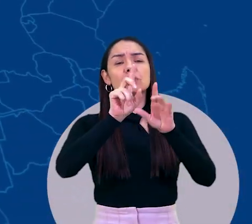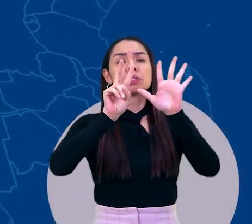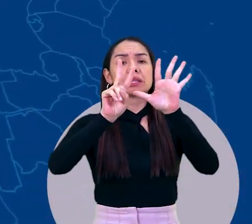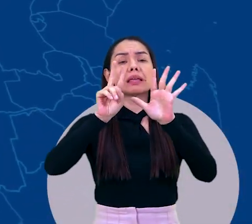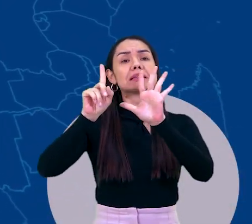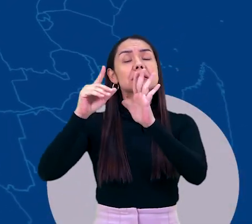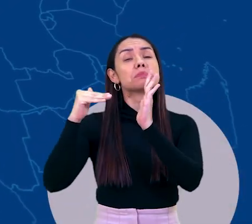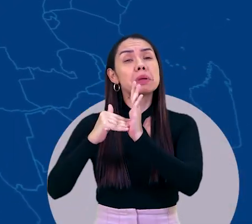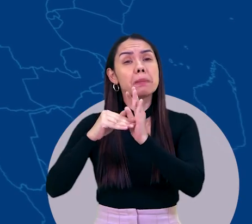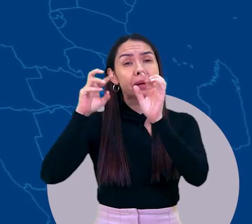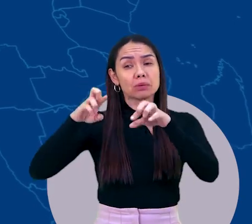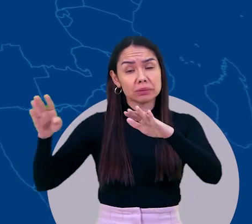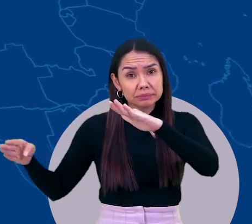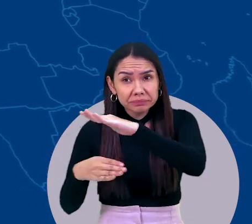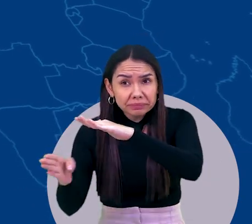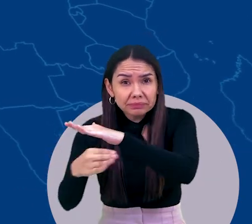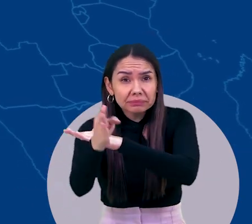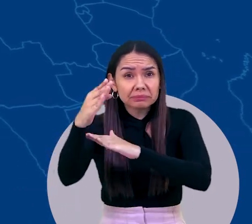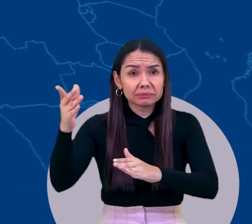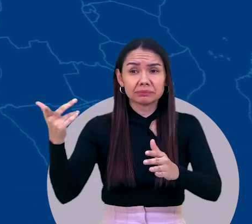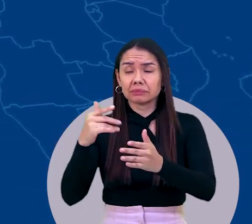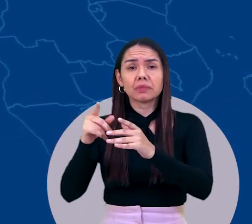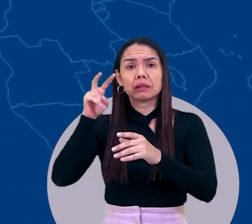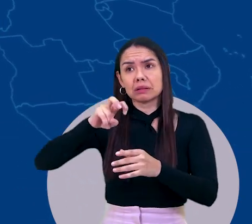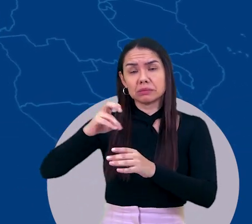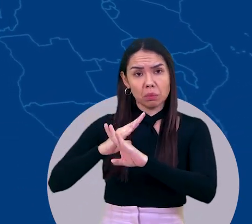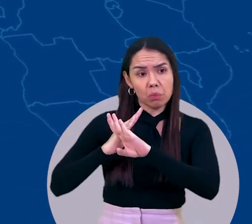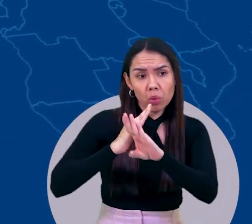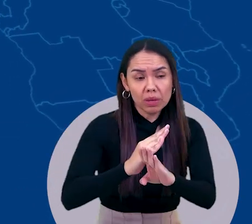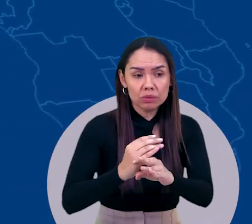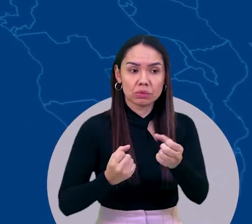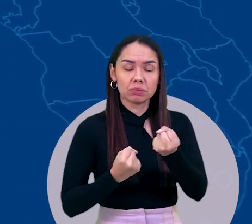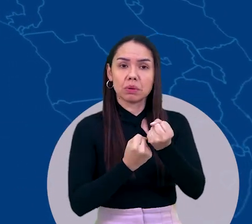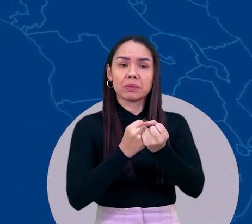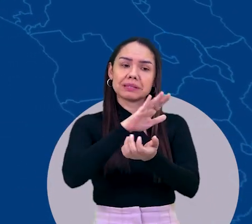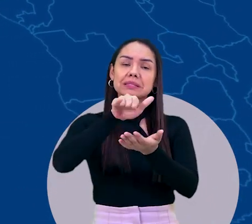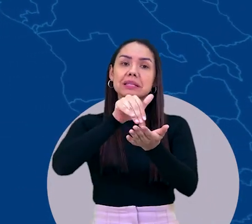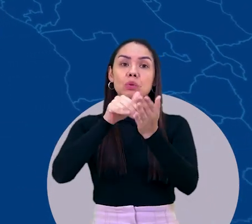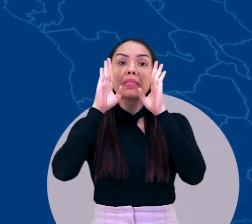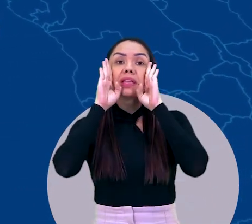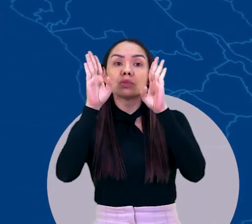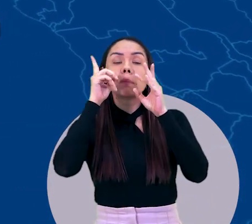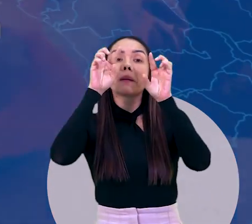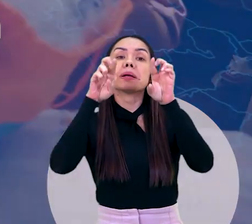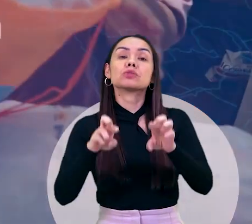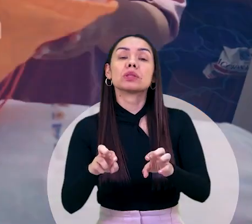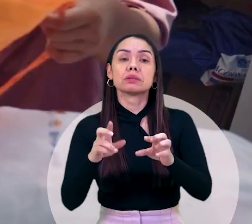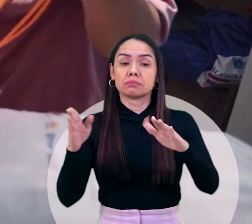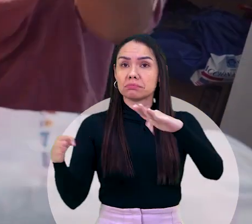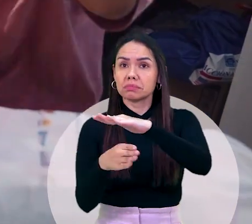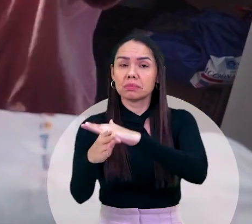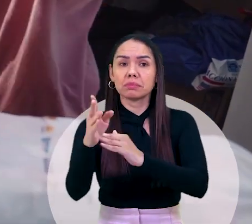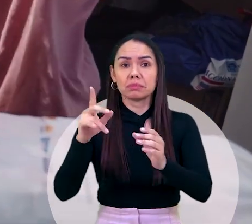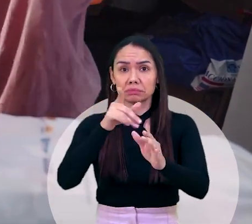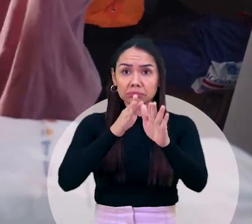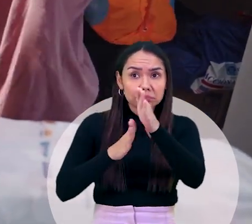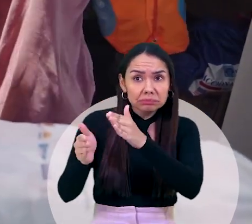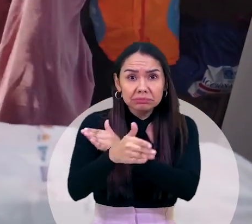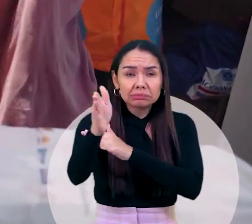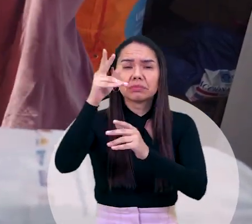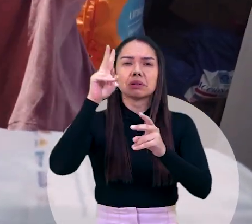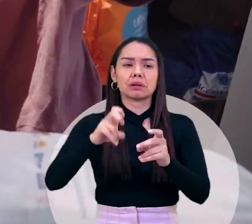176 mil personas migrantes y con necesidades de protección, a través de los Centros de Atención para Personas Migrantes y